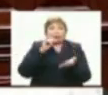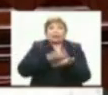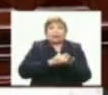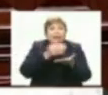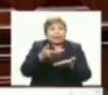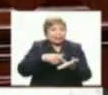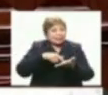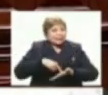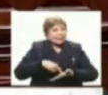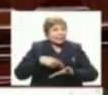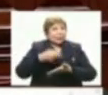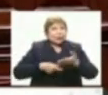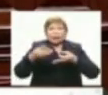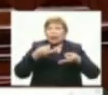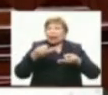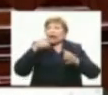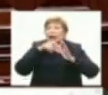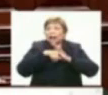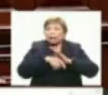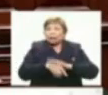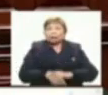una reactivación de la economía a fondo.